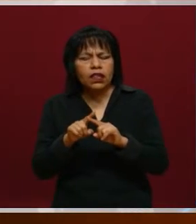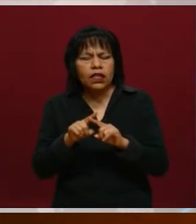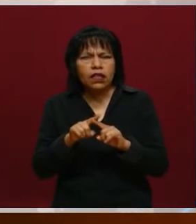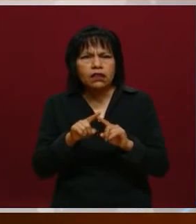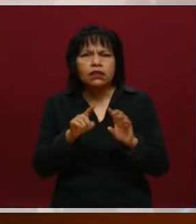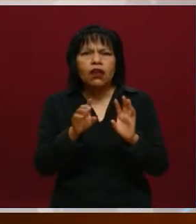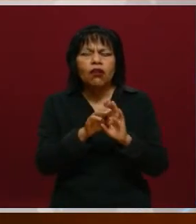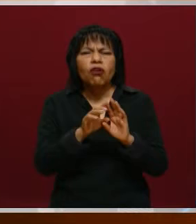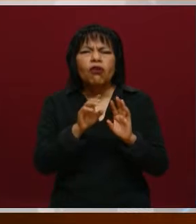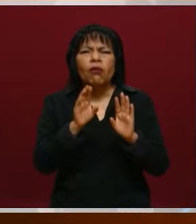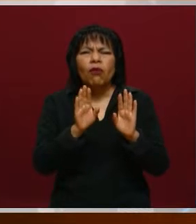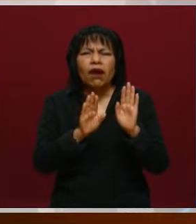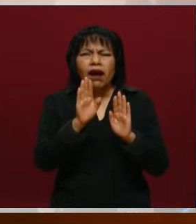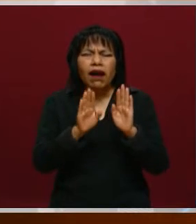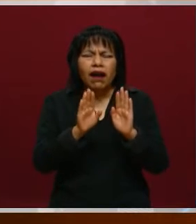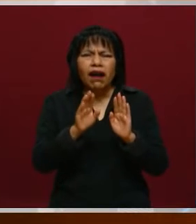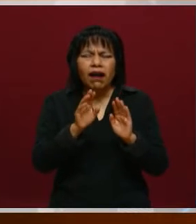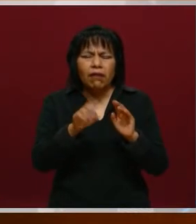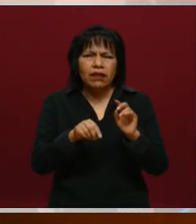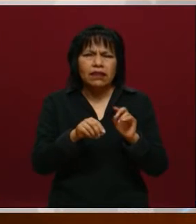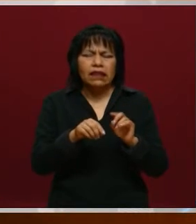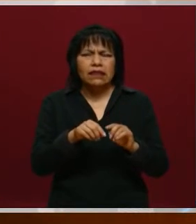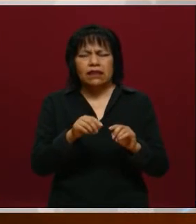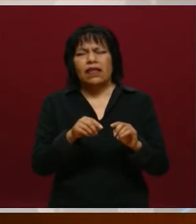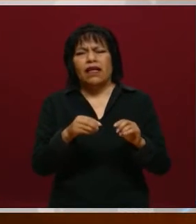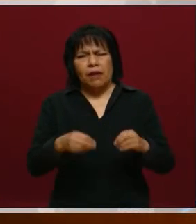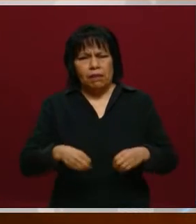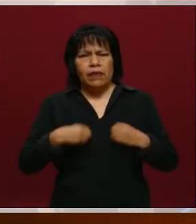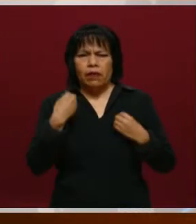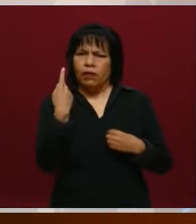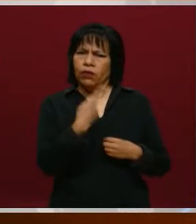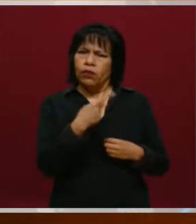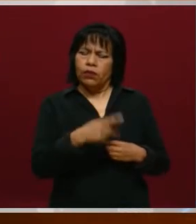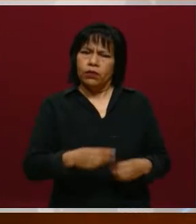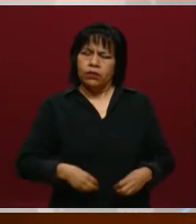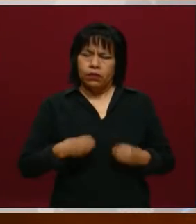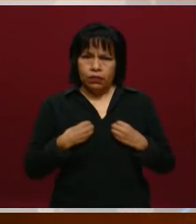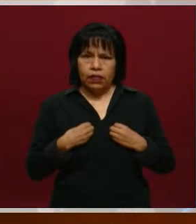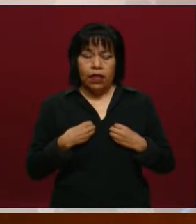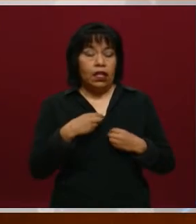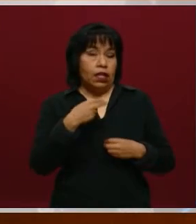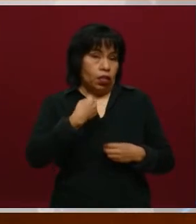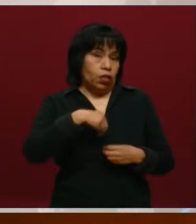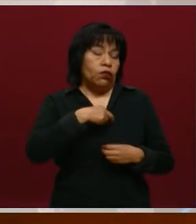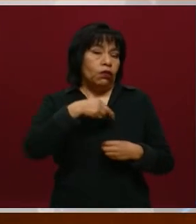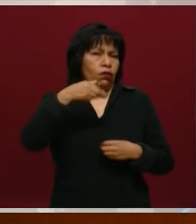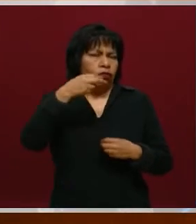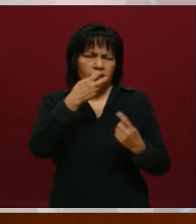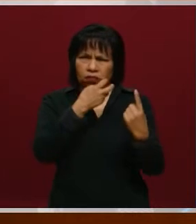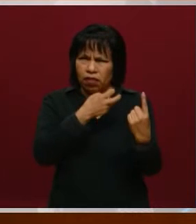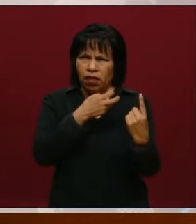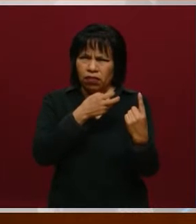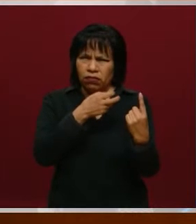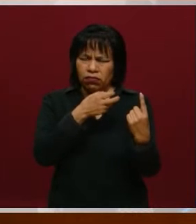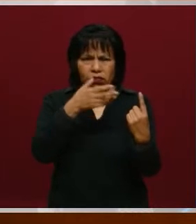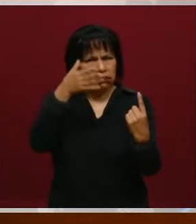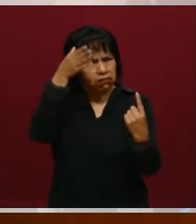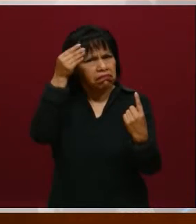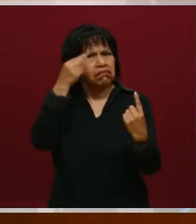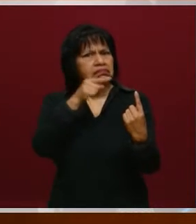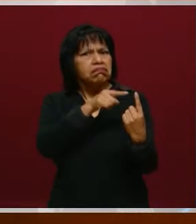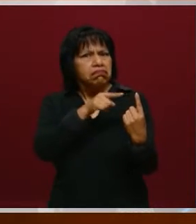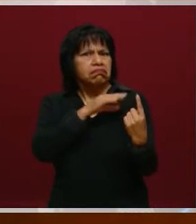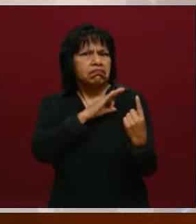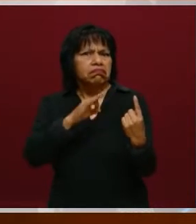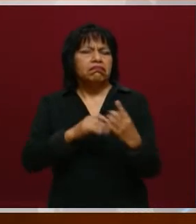los cuales se enfrentó en la vida y que de ahí nos pueden dejar un aprendizaje entonces por eso es que le pediría a la maestra ariadna que una de